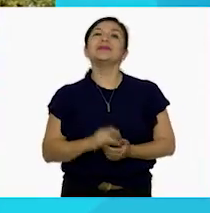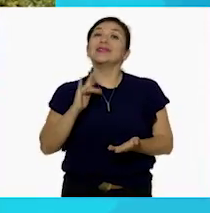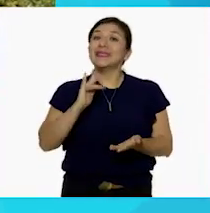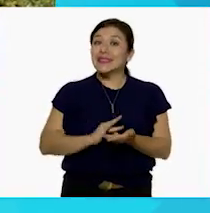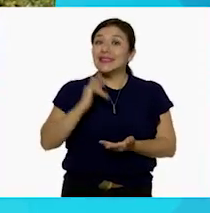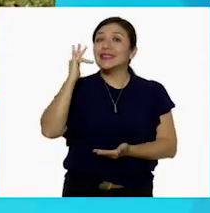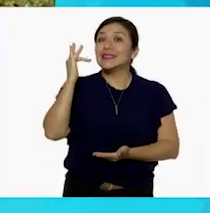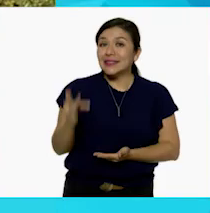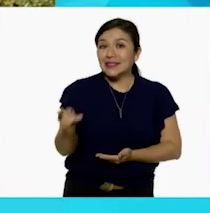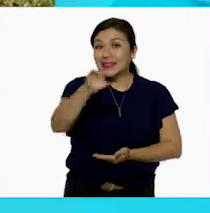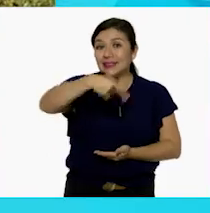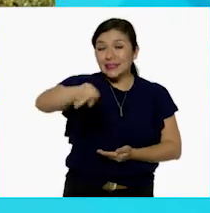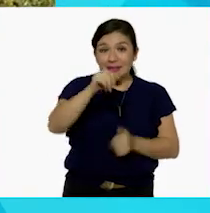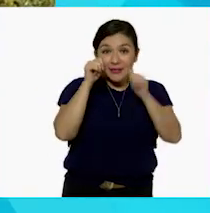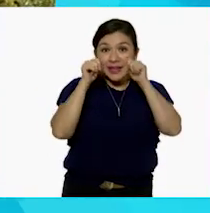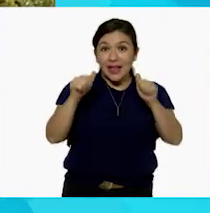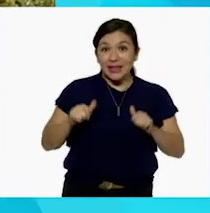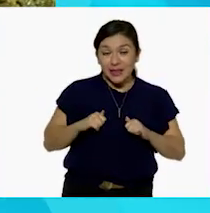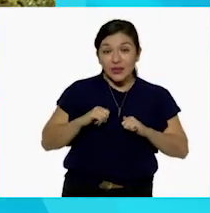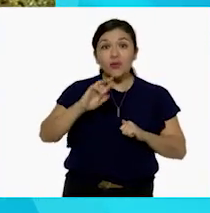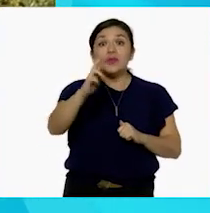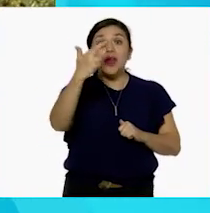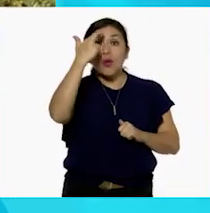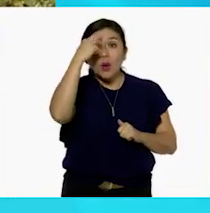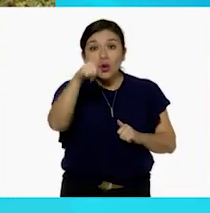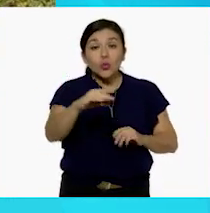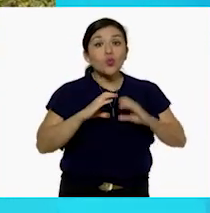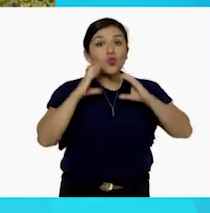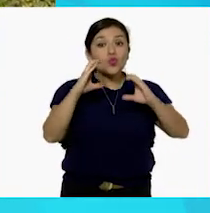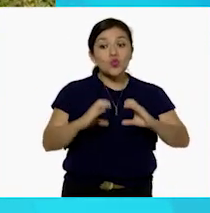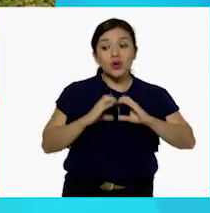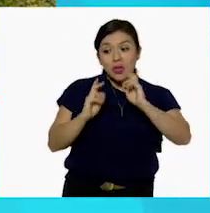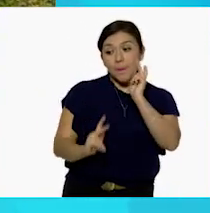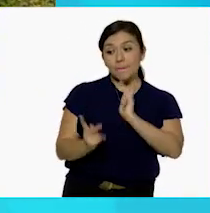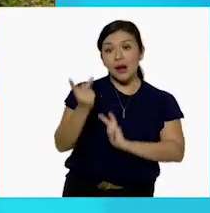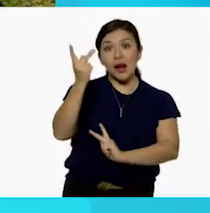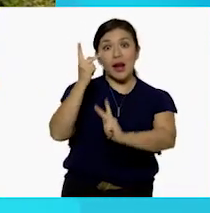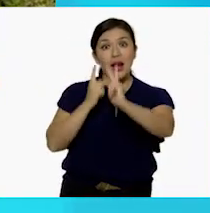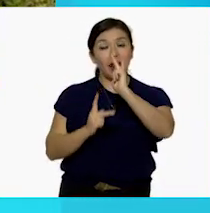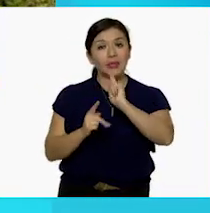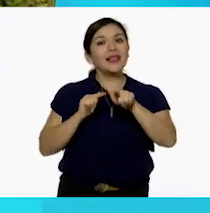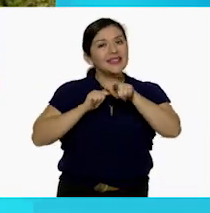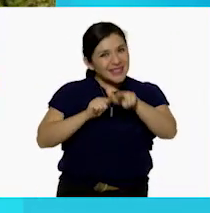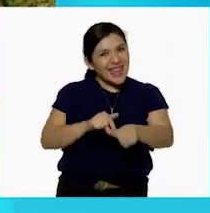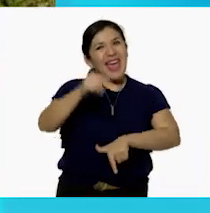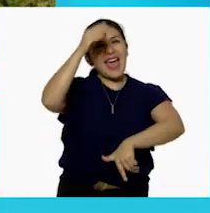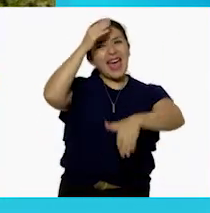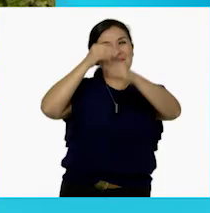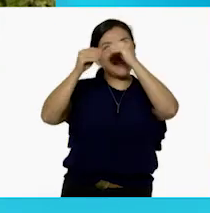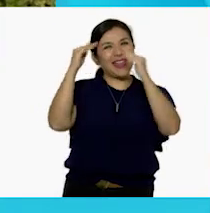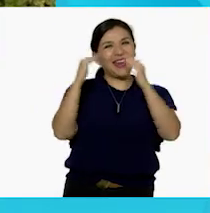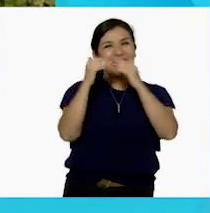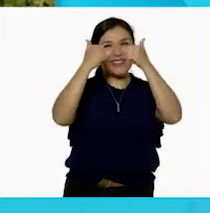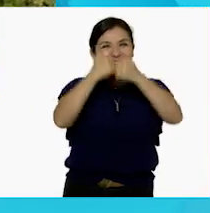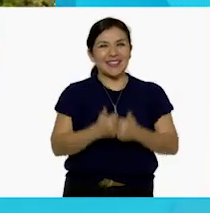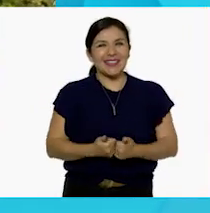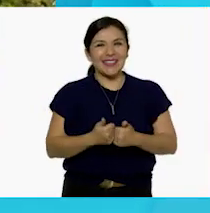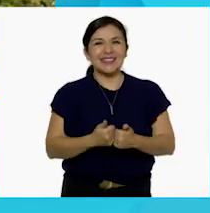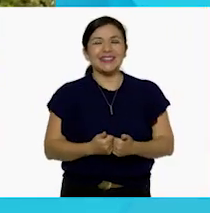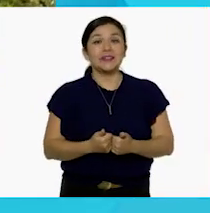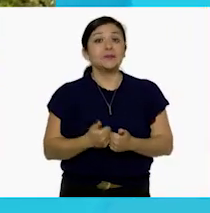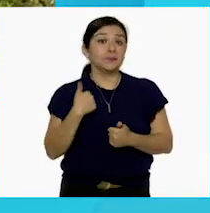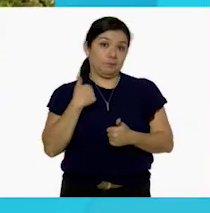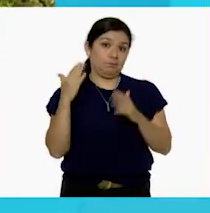Muchas gracias por escucharnos. Y recuerden, cuidemos las plantas y sigamos aprendiendo desde casa.